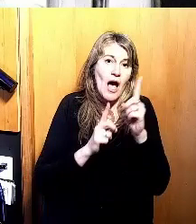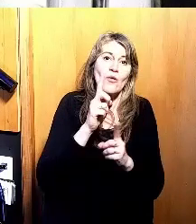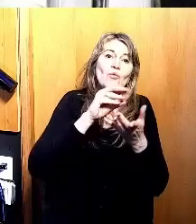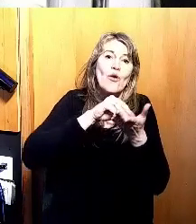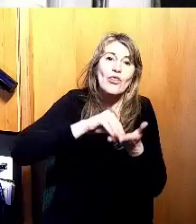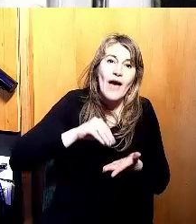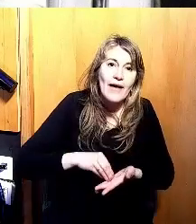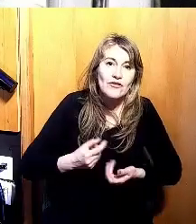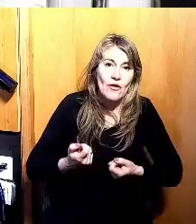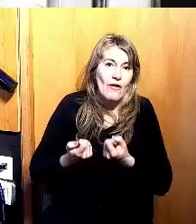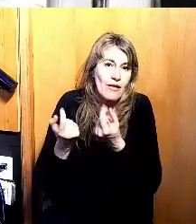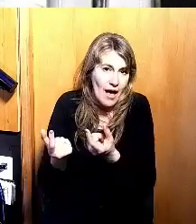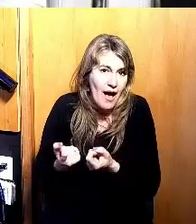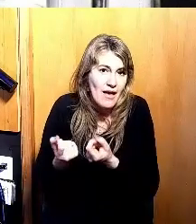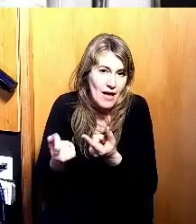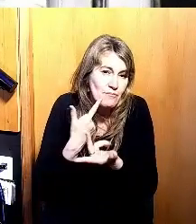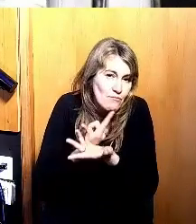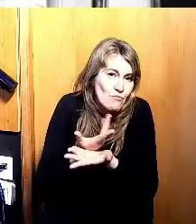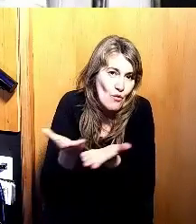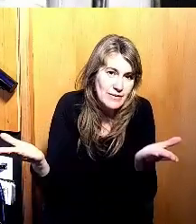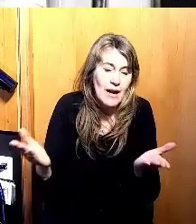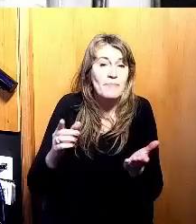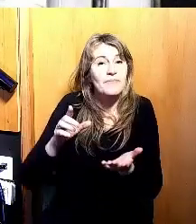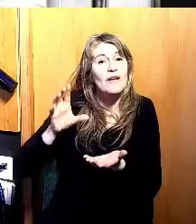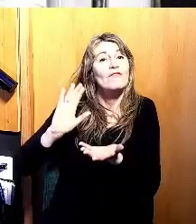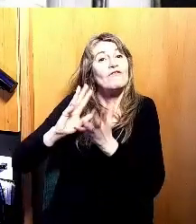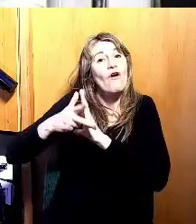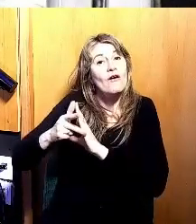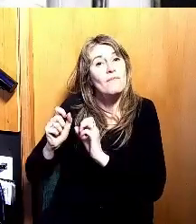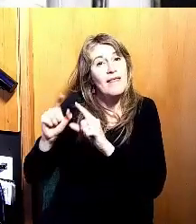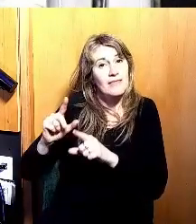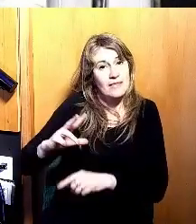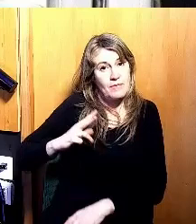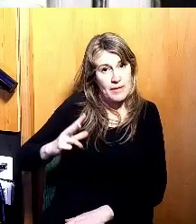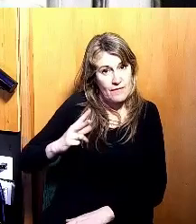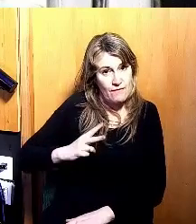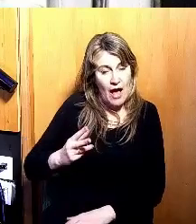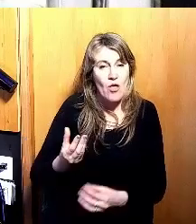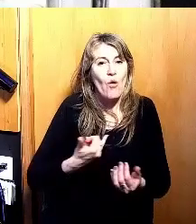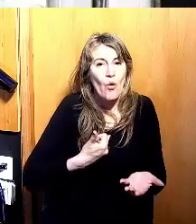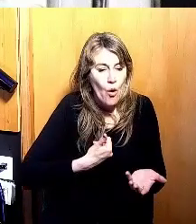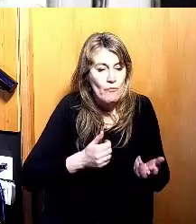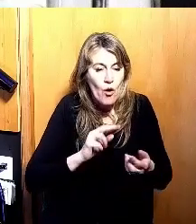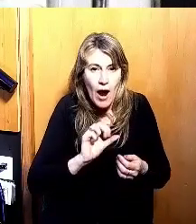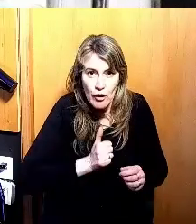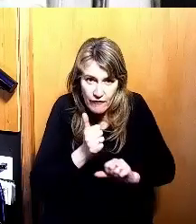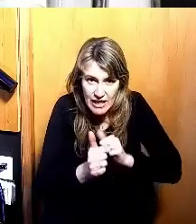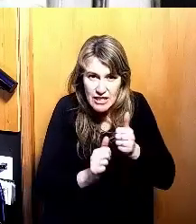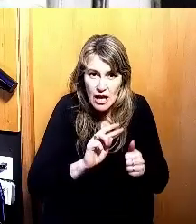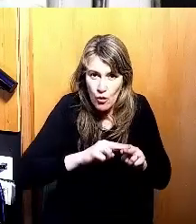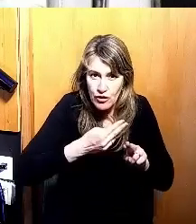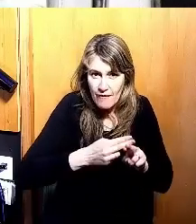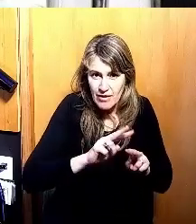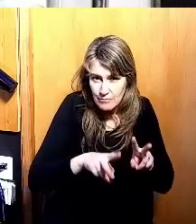pase. Inclusive en los sistemas que tienen los privados para entender qué trazabilidad tengo de mi residuo, cómo esa información vuelve a la empresa y qué